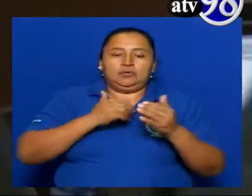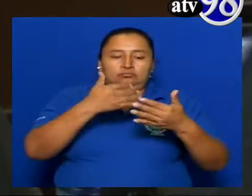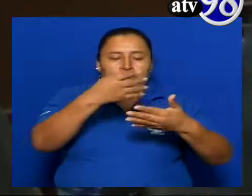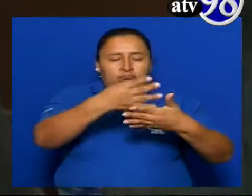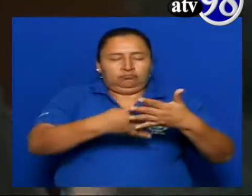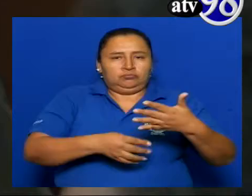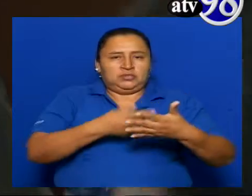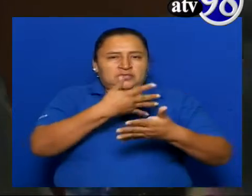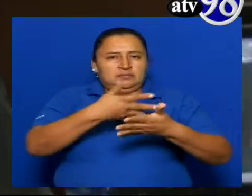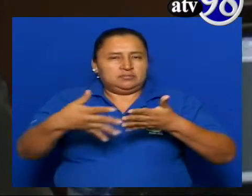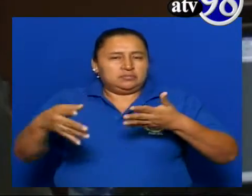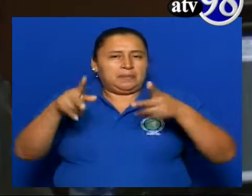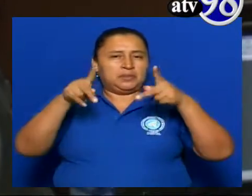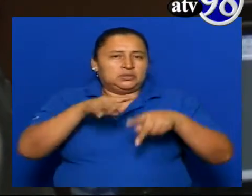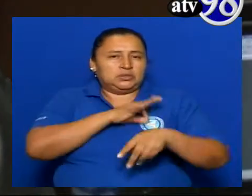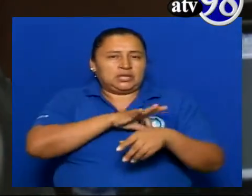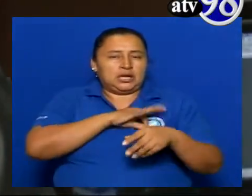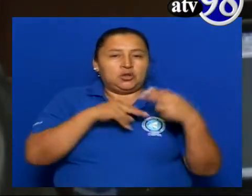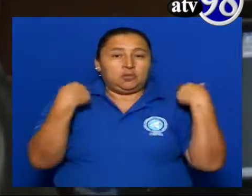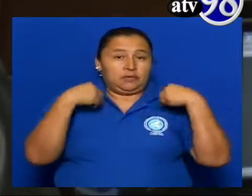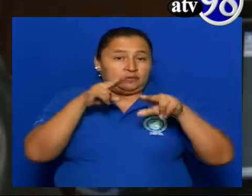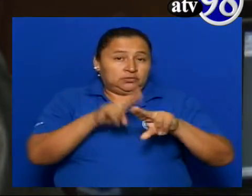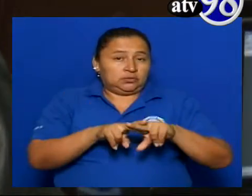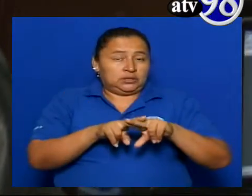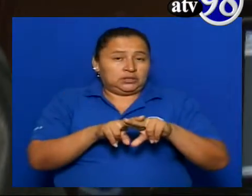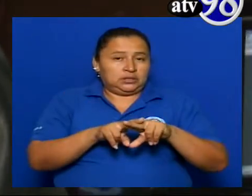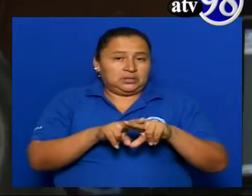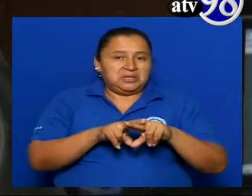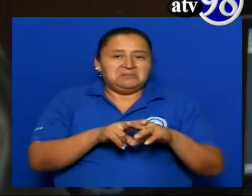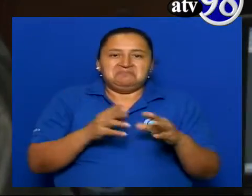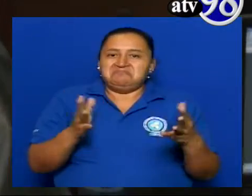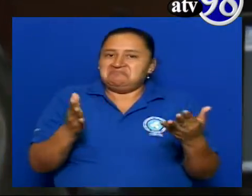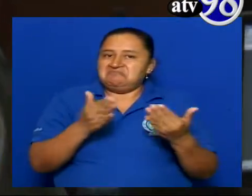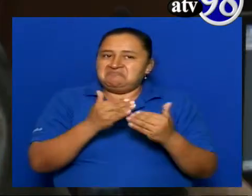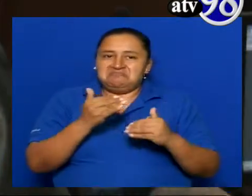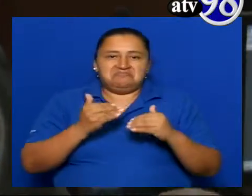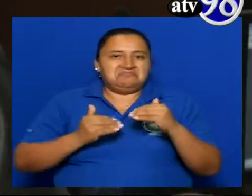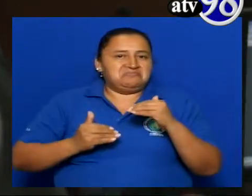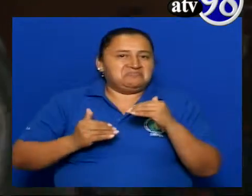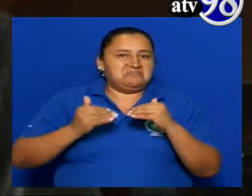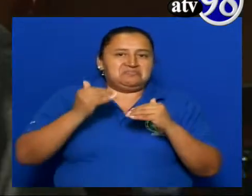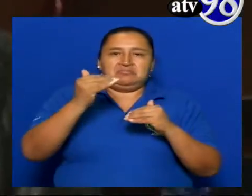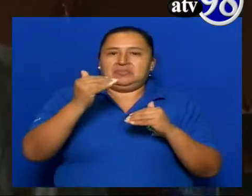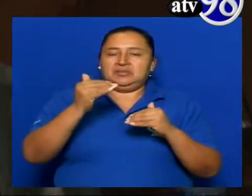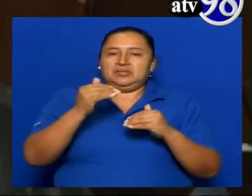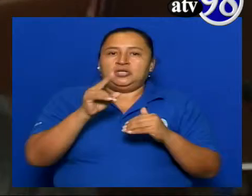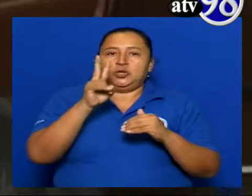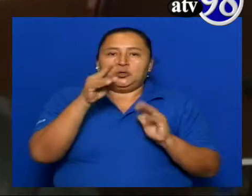planilla de profesores que no superaba en el año